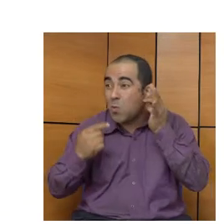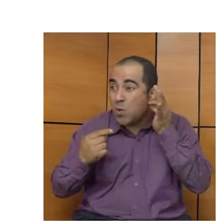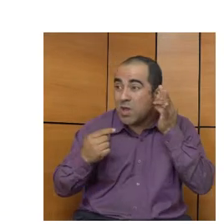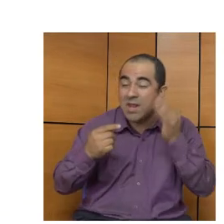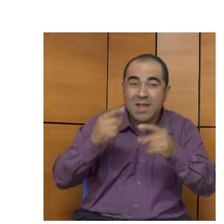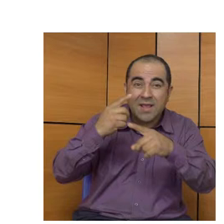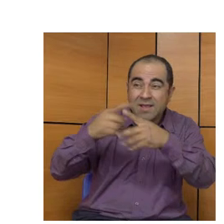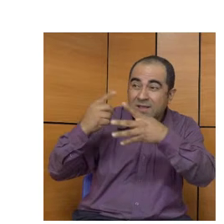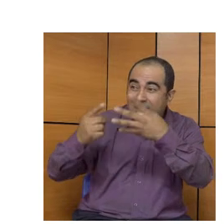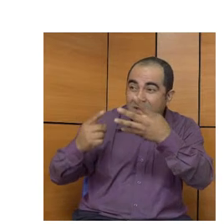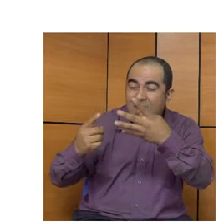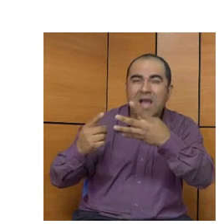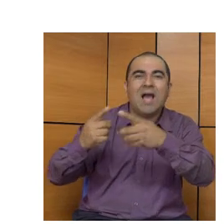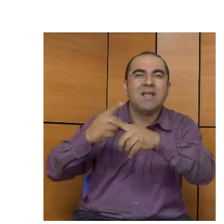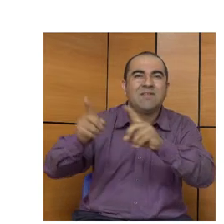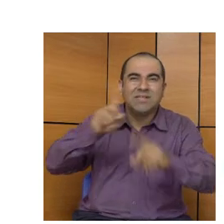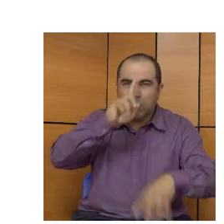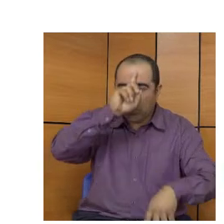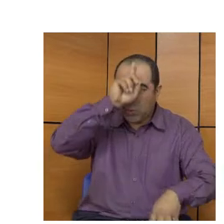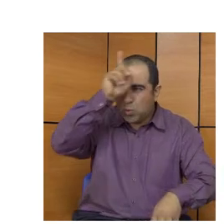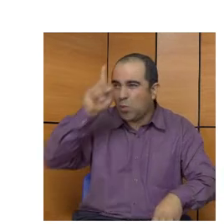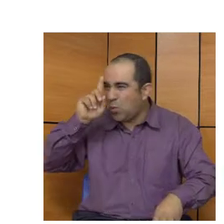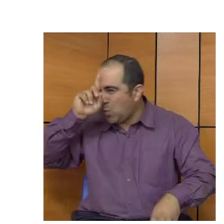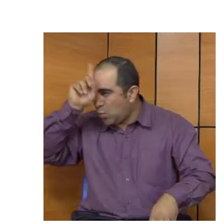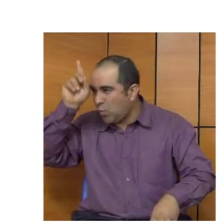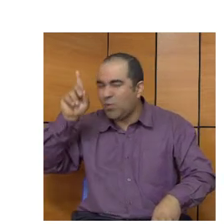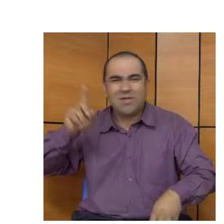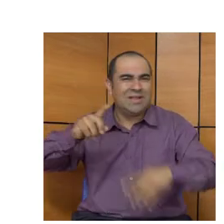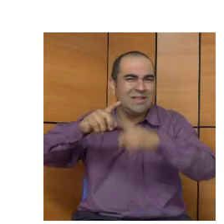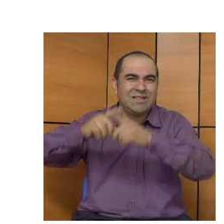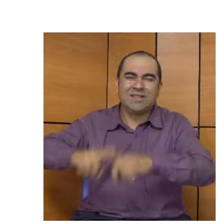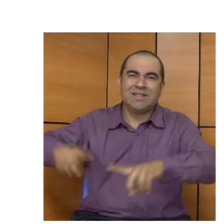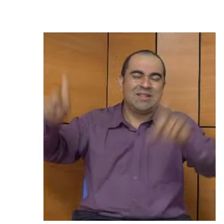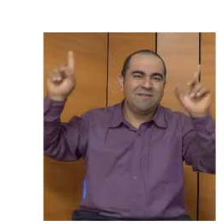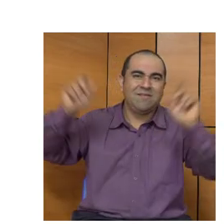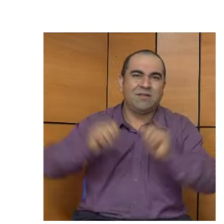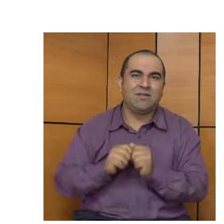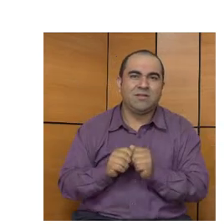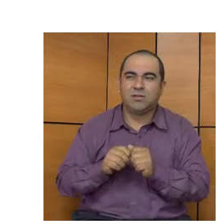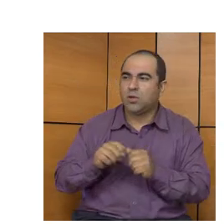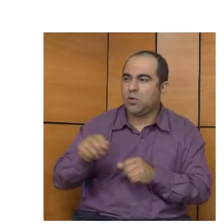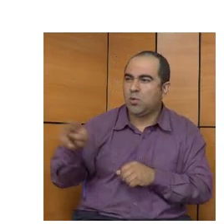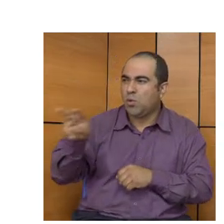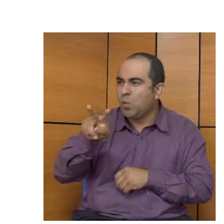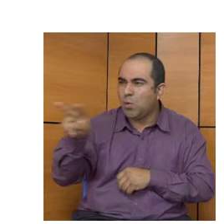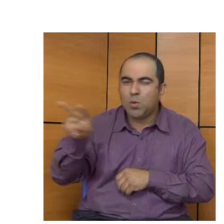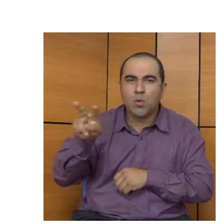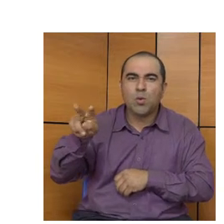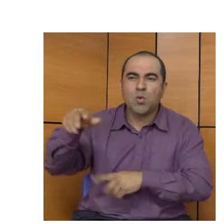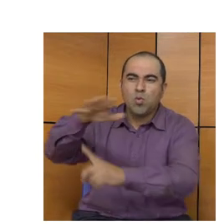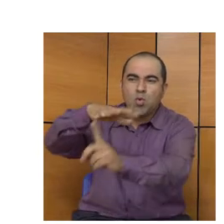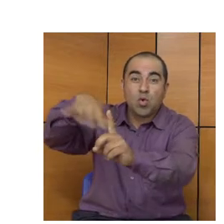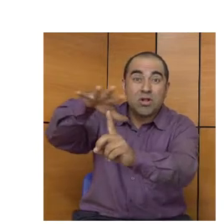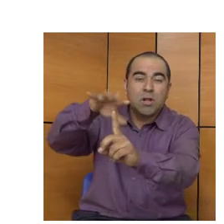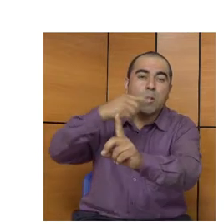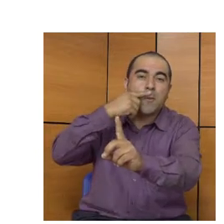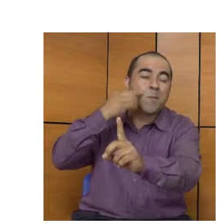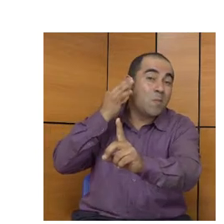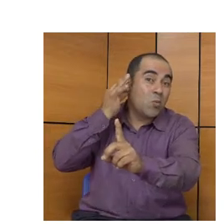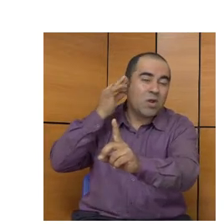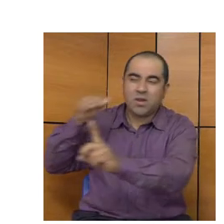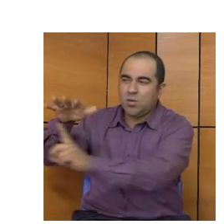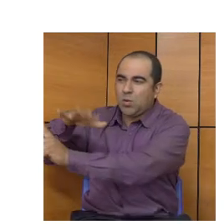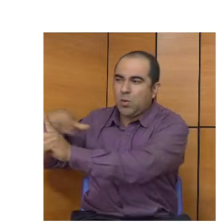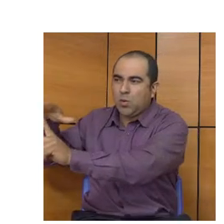aquí. También encontramos que había grandes diferencias, como os digo, entre esos dos contextos. Es decir,